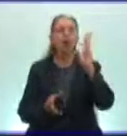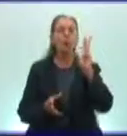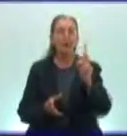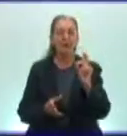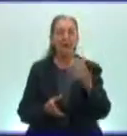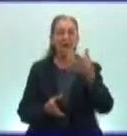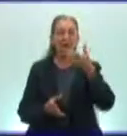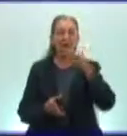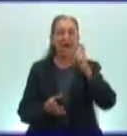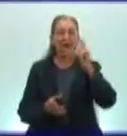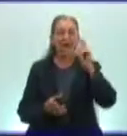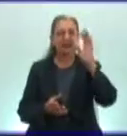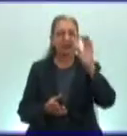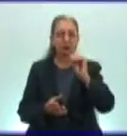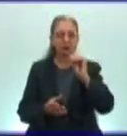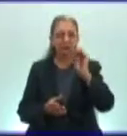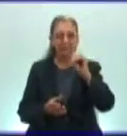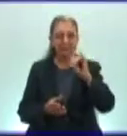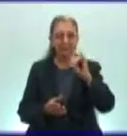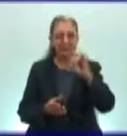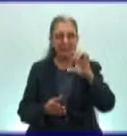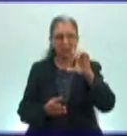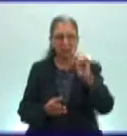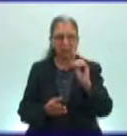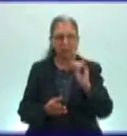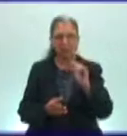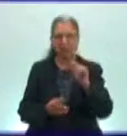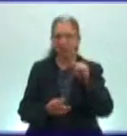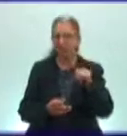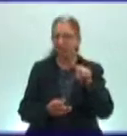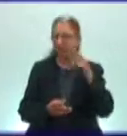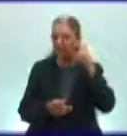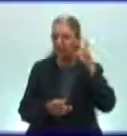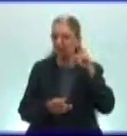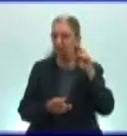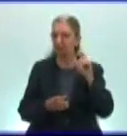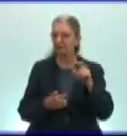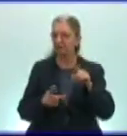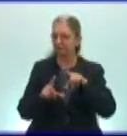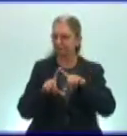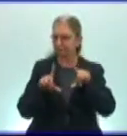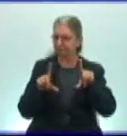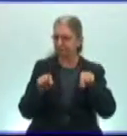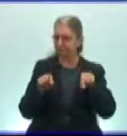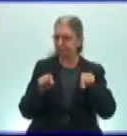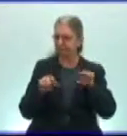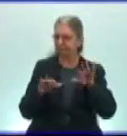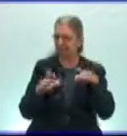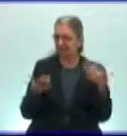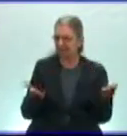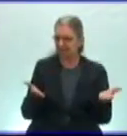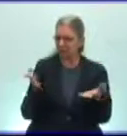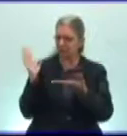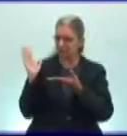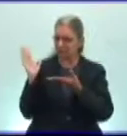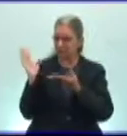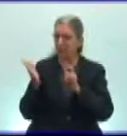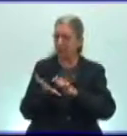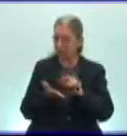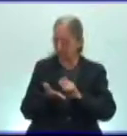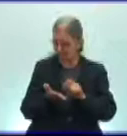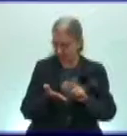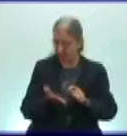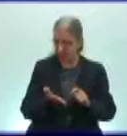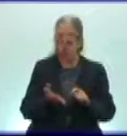¿Recuerdan a qué llamamos número atómico? Número atómico